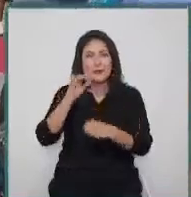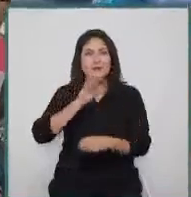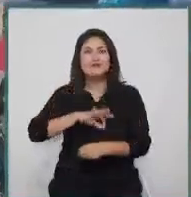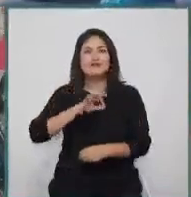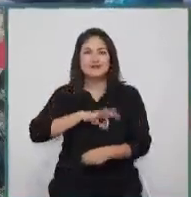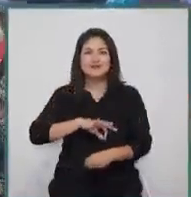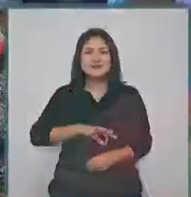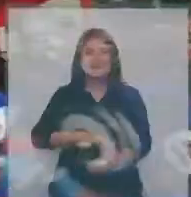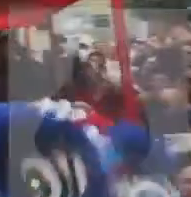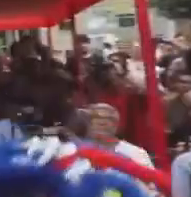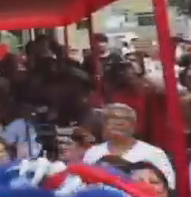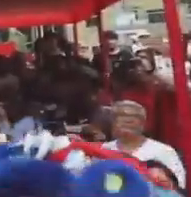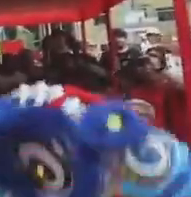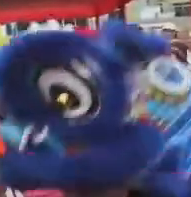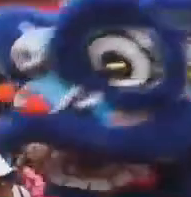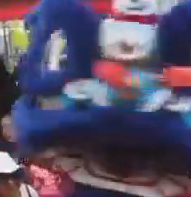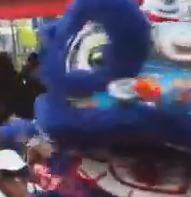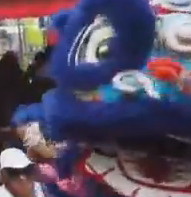tan importante para el Perú.